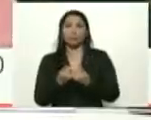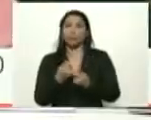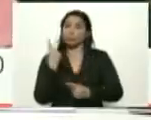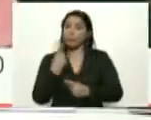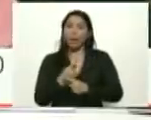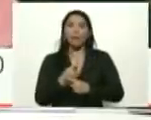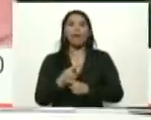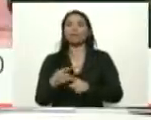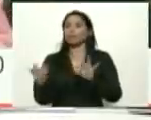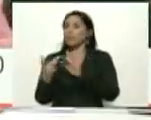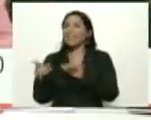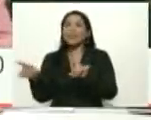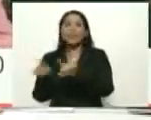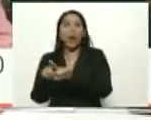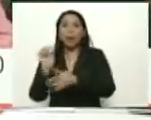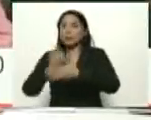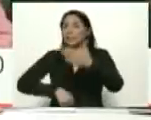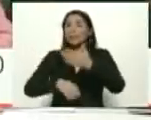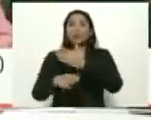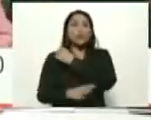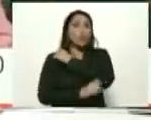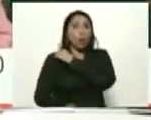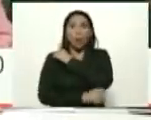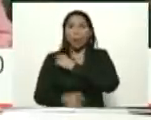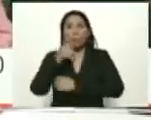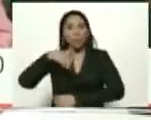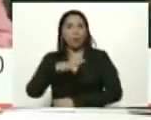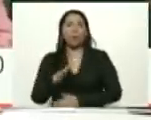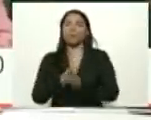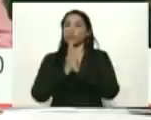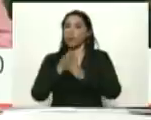destino, sin robo para el pueblo. Vamos a